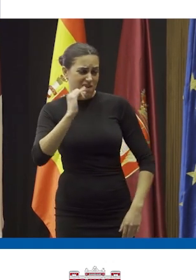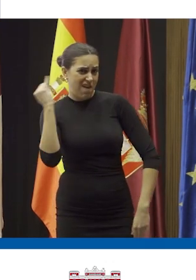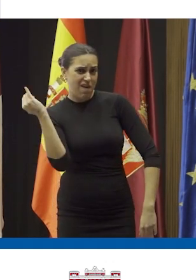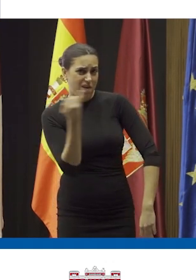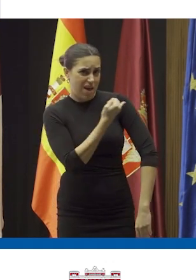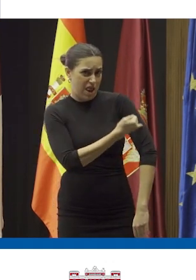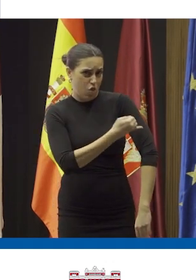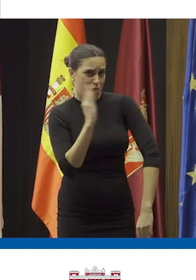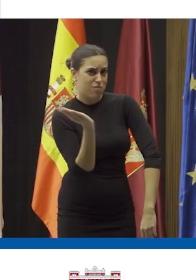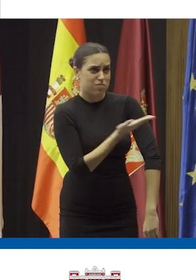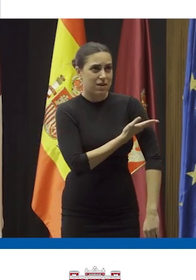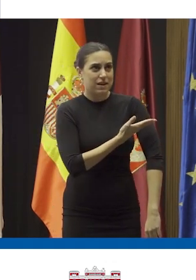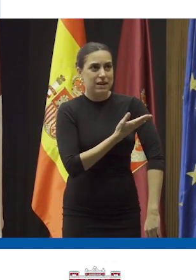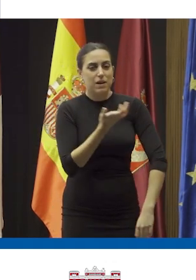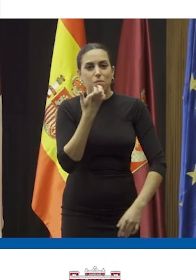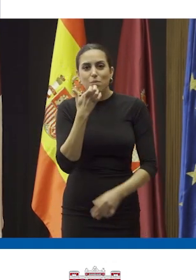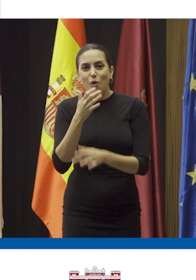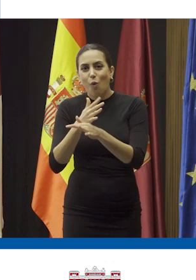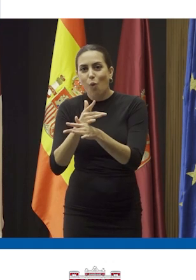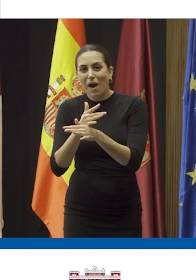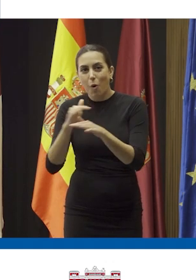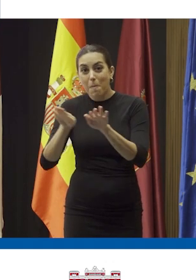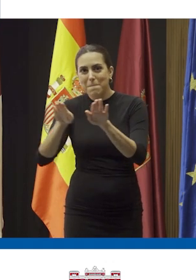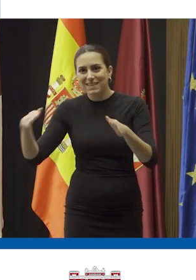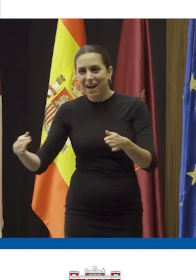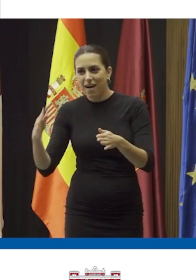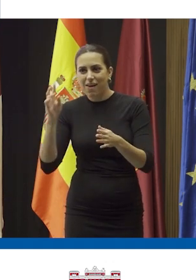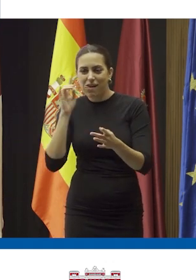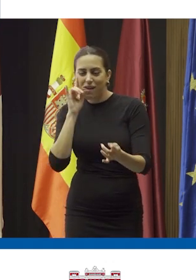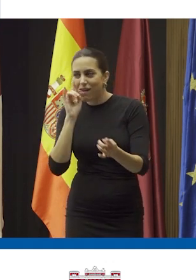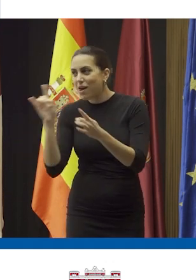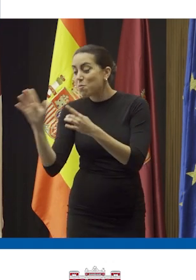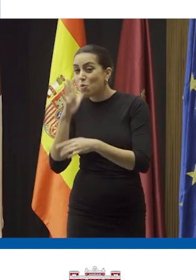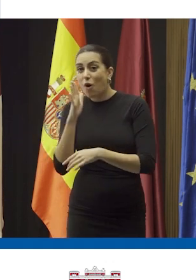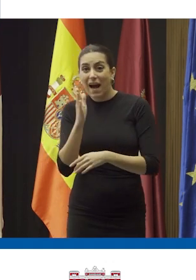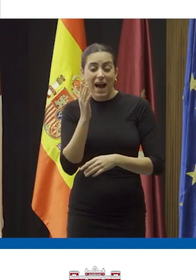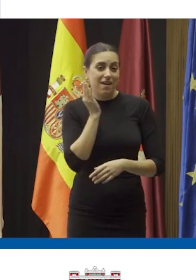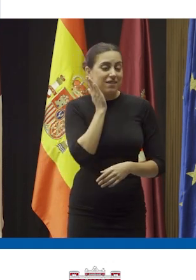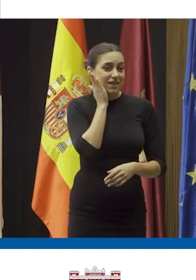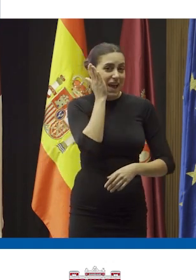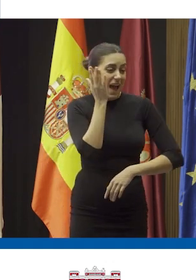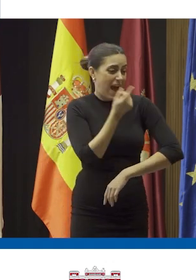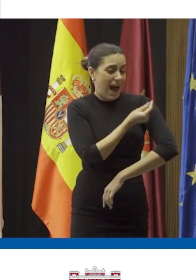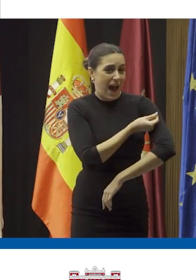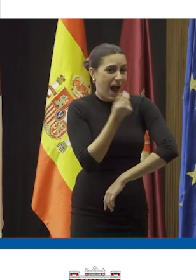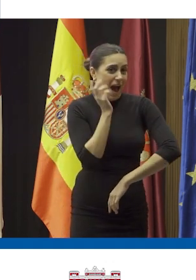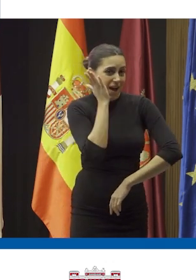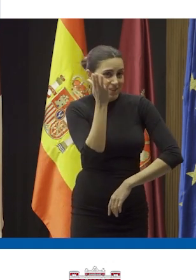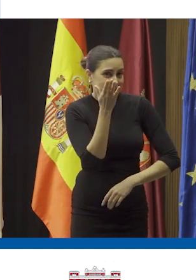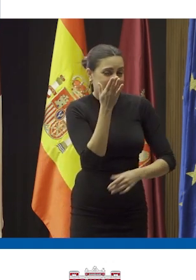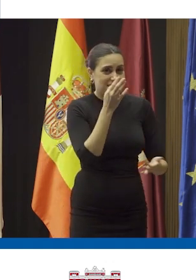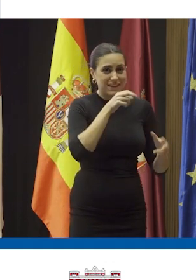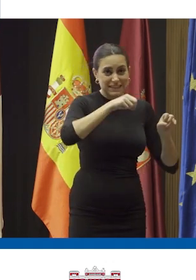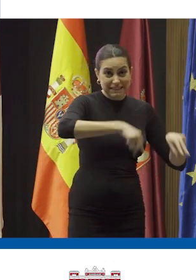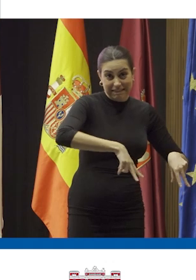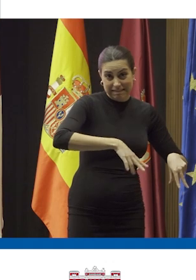están distrayendo con un juego de mesa, para que, claro, esto sin anestesia. Sin anestesia relativamente, porque el opio ya